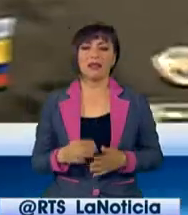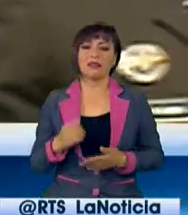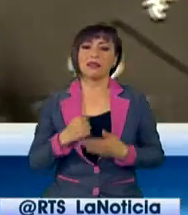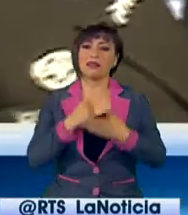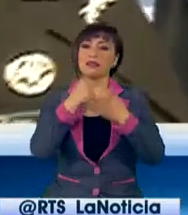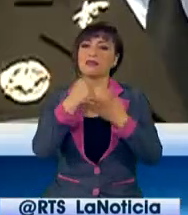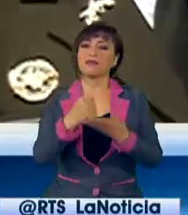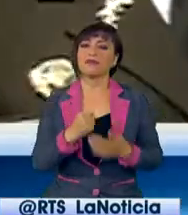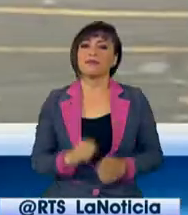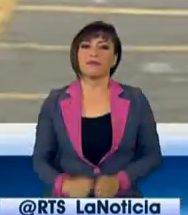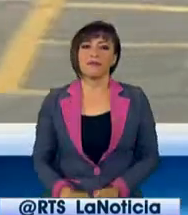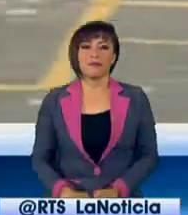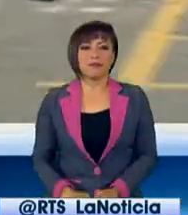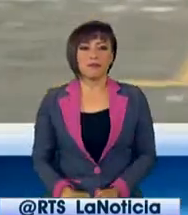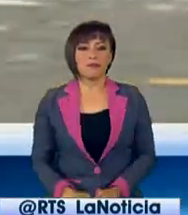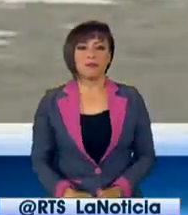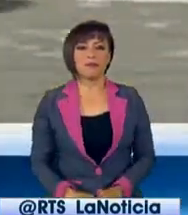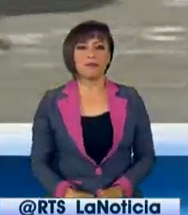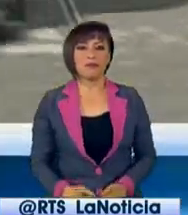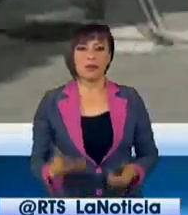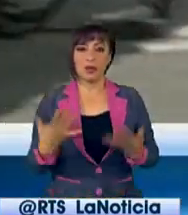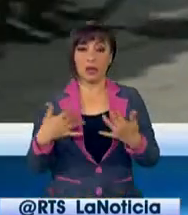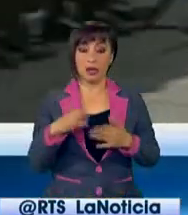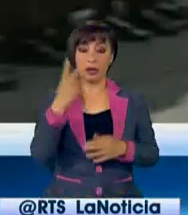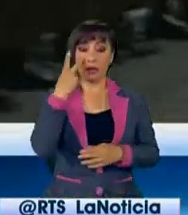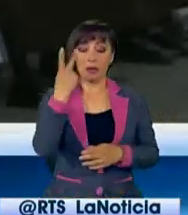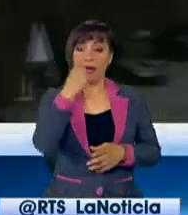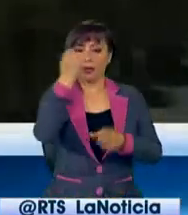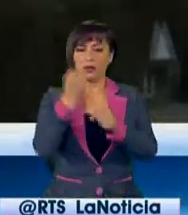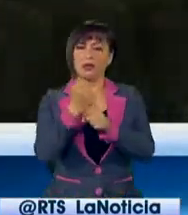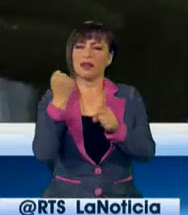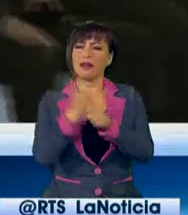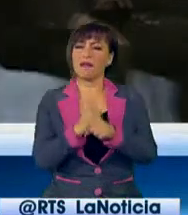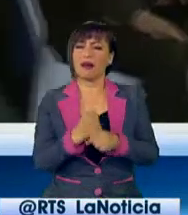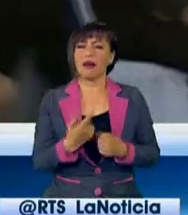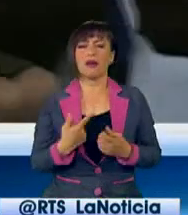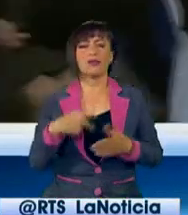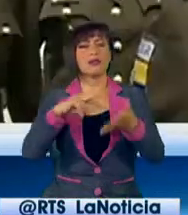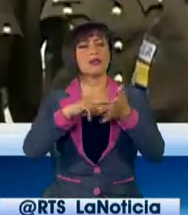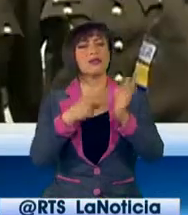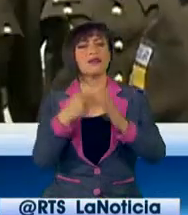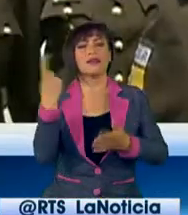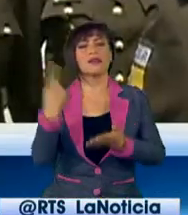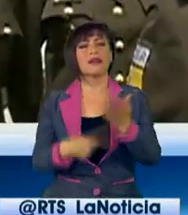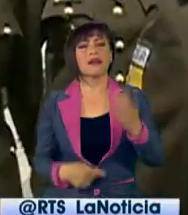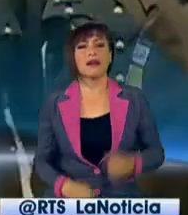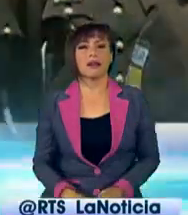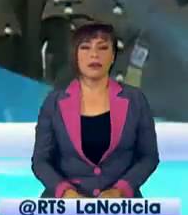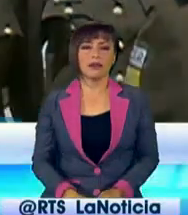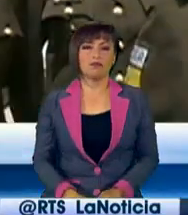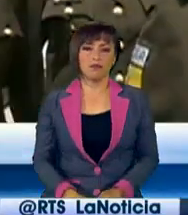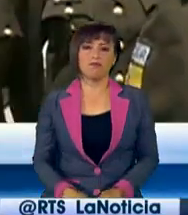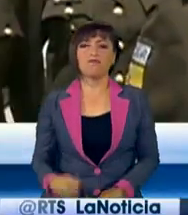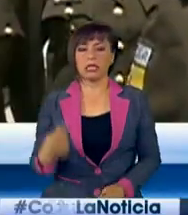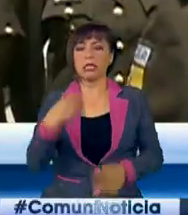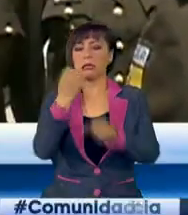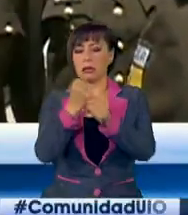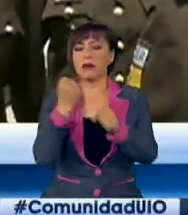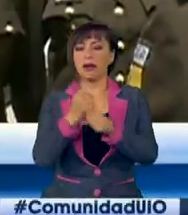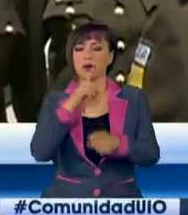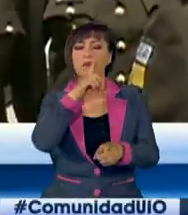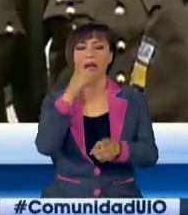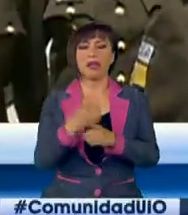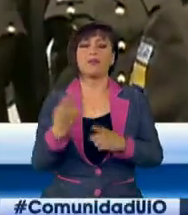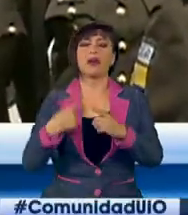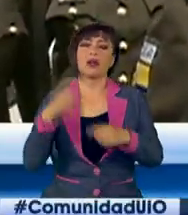teniente coronel Pablo León, el reconocimiento al trabajo significa mayor sacrificio. Hemos hecho bastante, pero todavía nos queda mucho